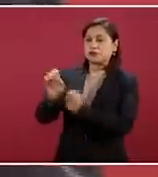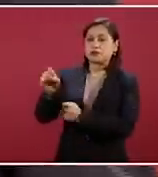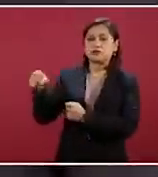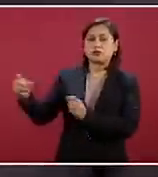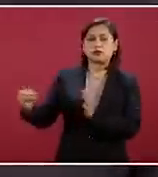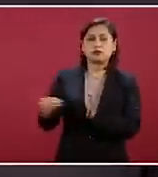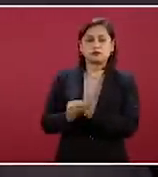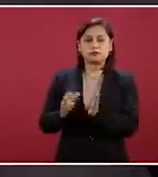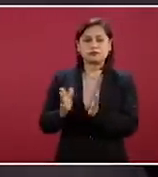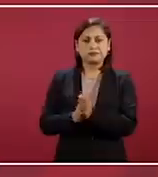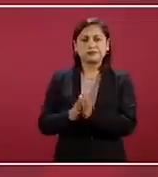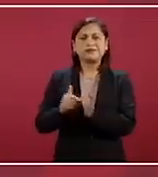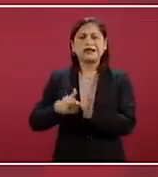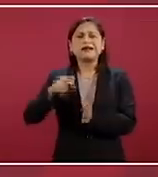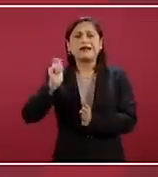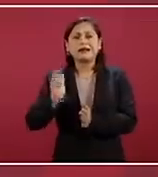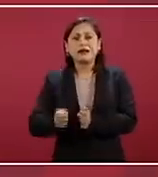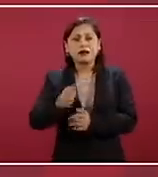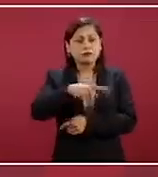aceptados por todos